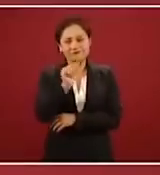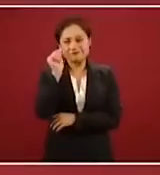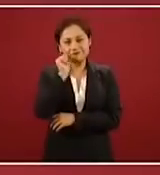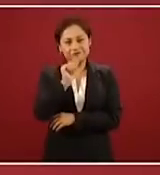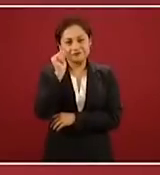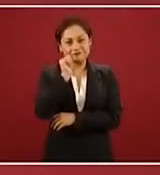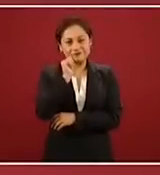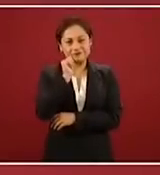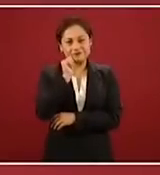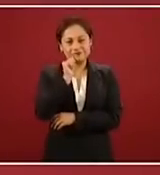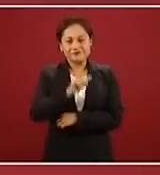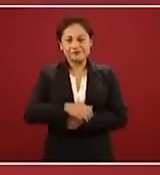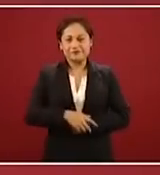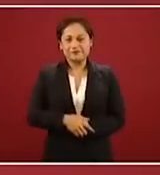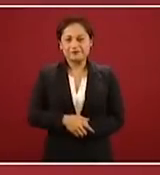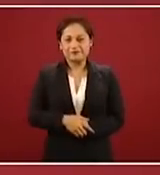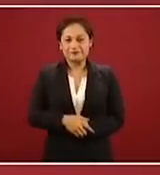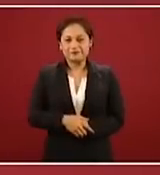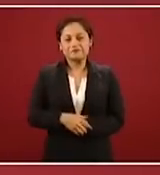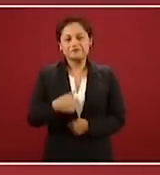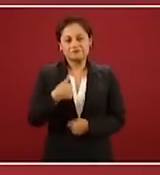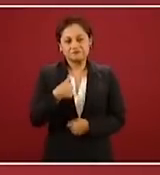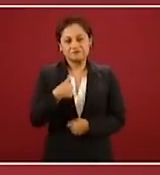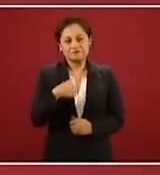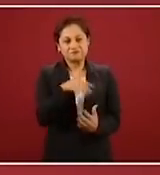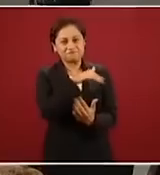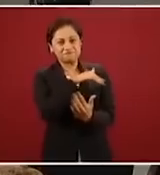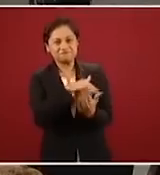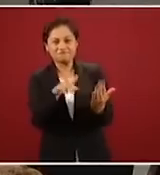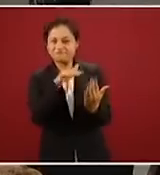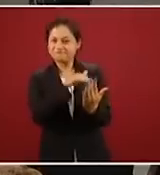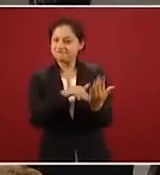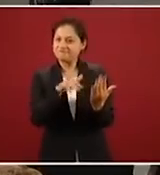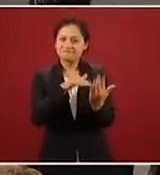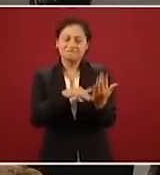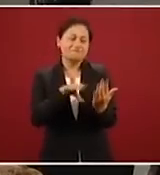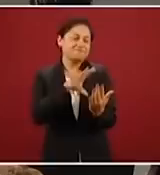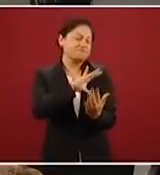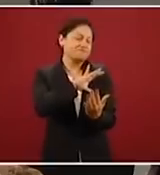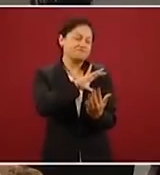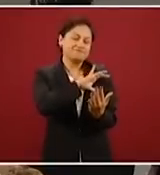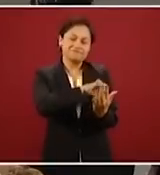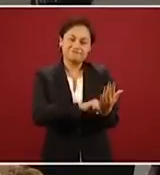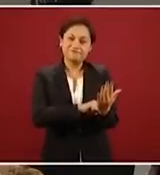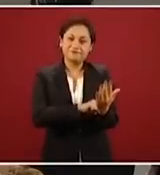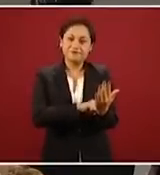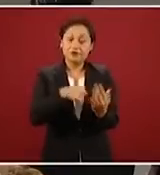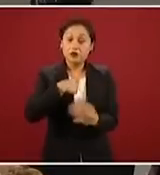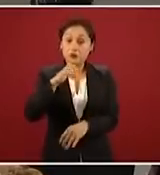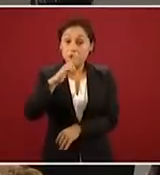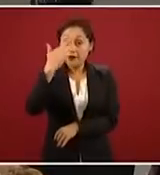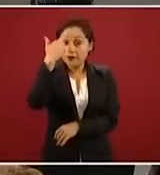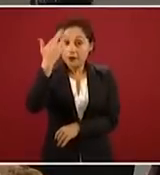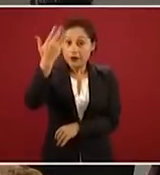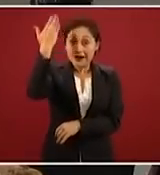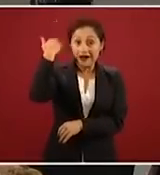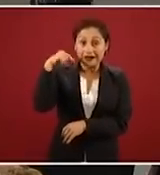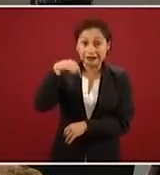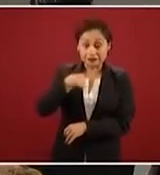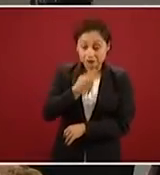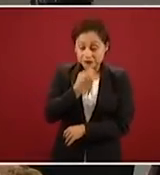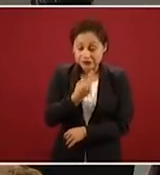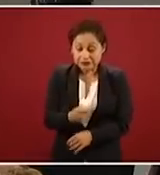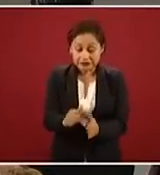El hábito de leer. De ahí nació mi inquietud, una inquietud